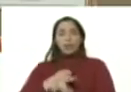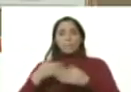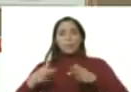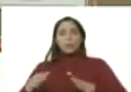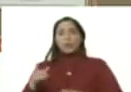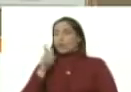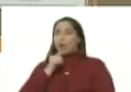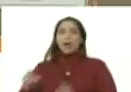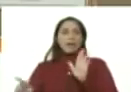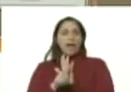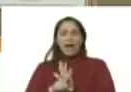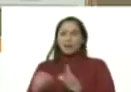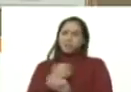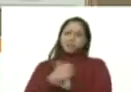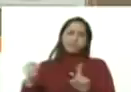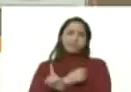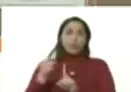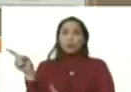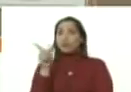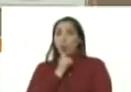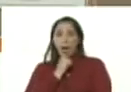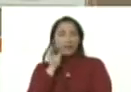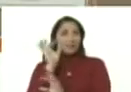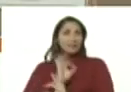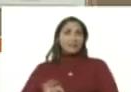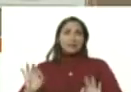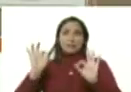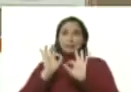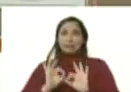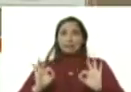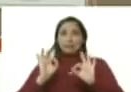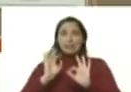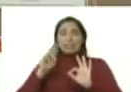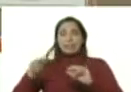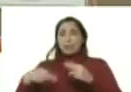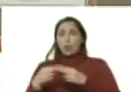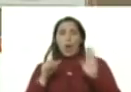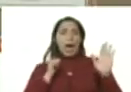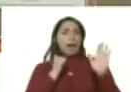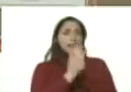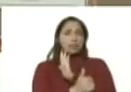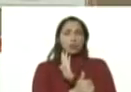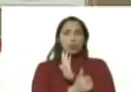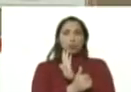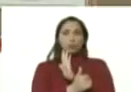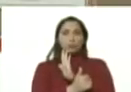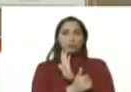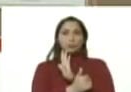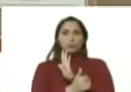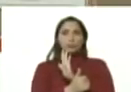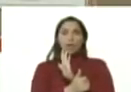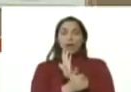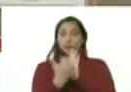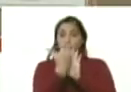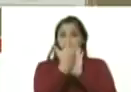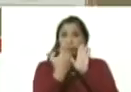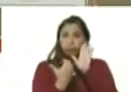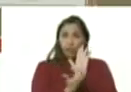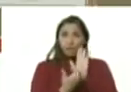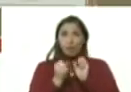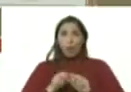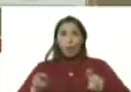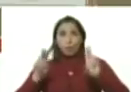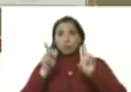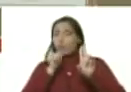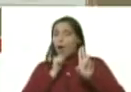ilegales, son arbitrarias y no están en ningún artículo, en ninguna disposición de esta sagrada carta de las Naciones